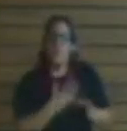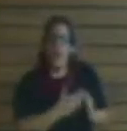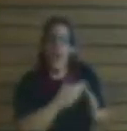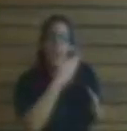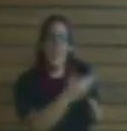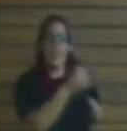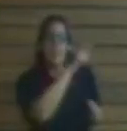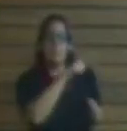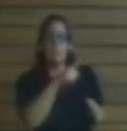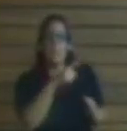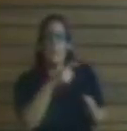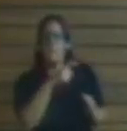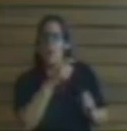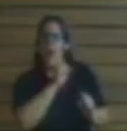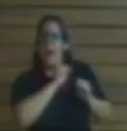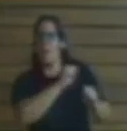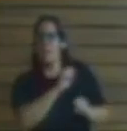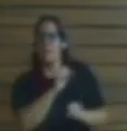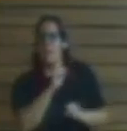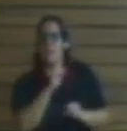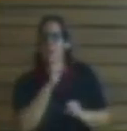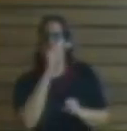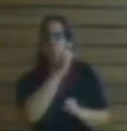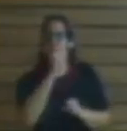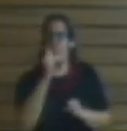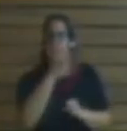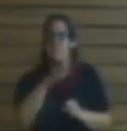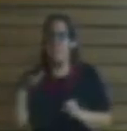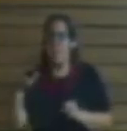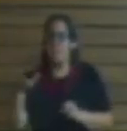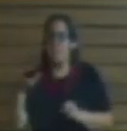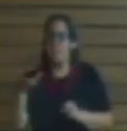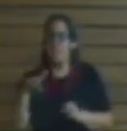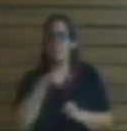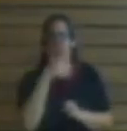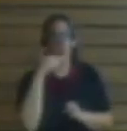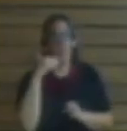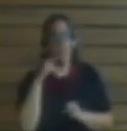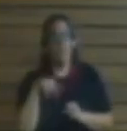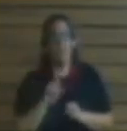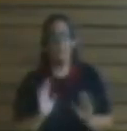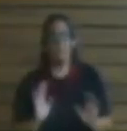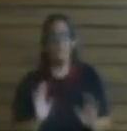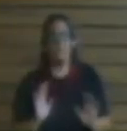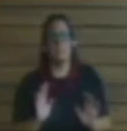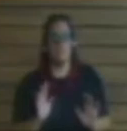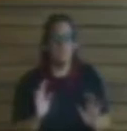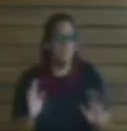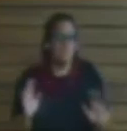los asesinatos de 40 años atrás en esta tierra. Y eso es una indignidad, señora Barcos.